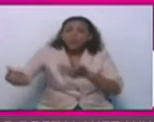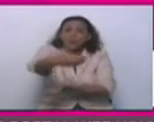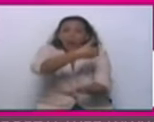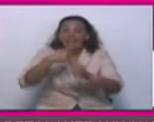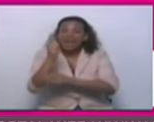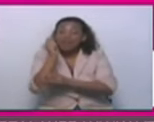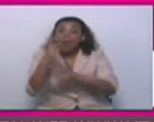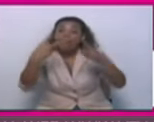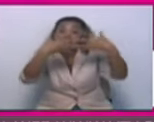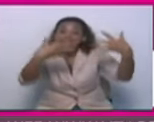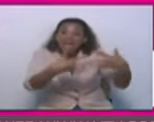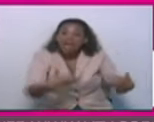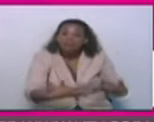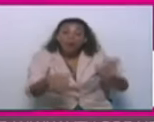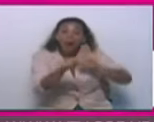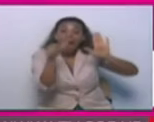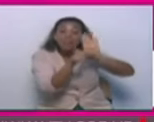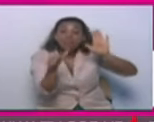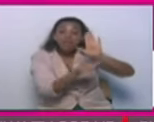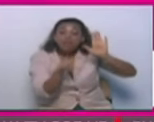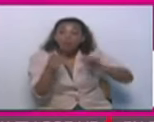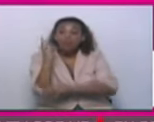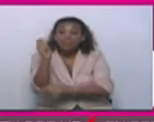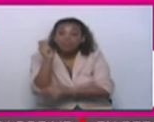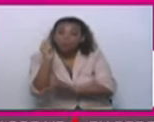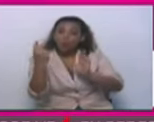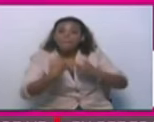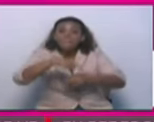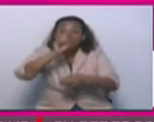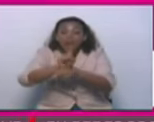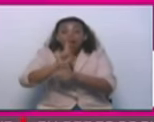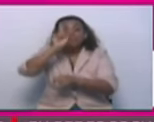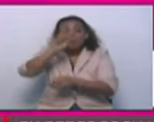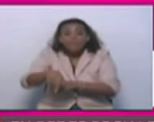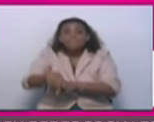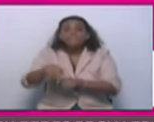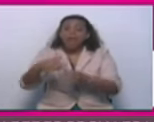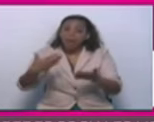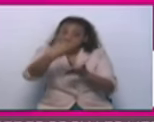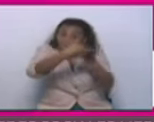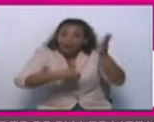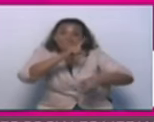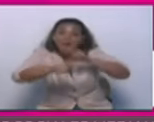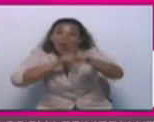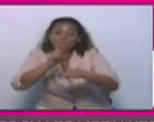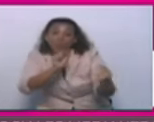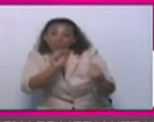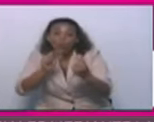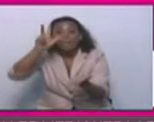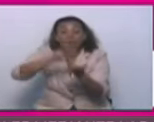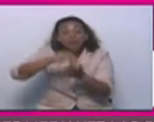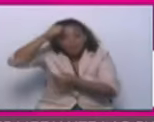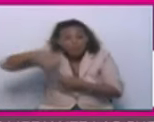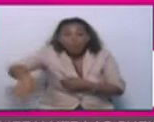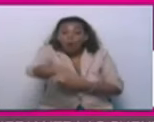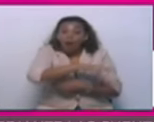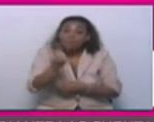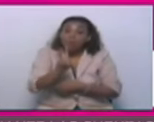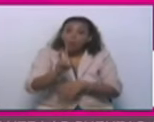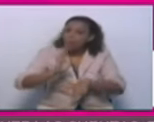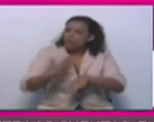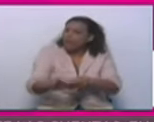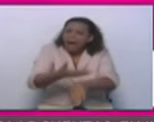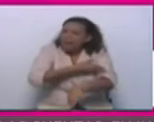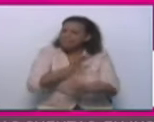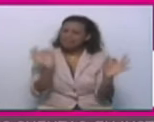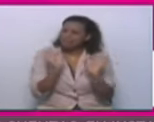una constitución, María Antonieta. Y por primera vez se sometió al debate y a la aprobación pública, porque no lo habían hecho